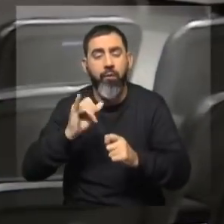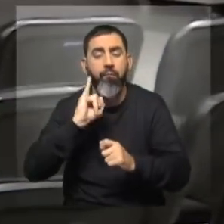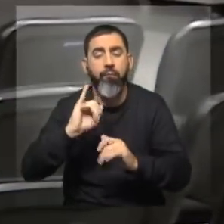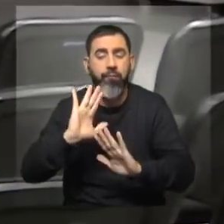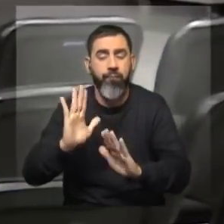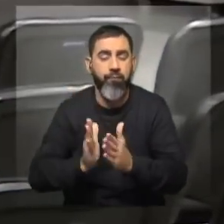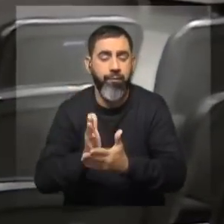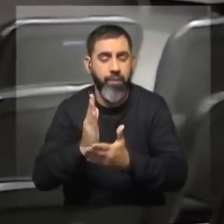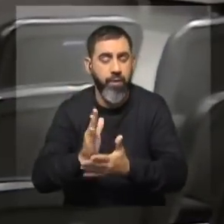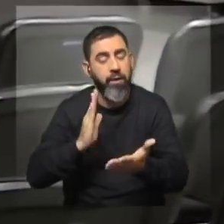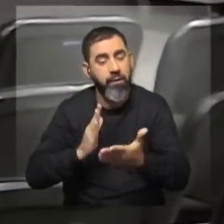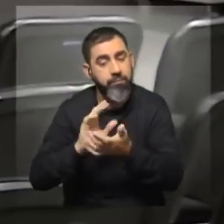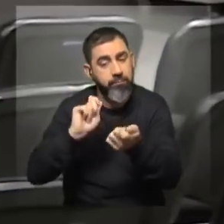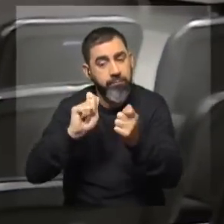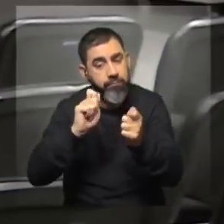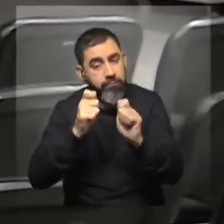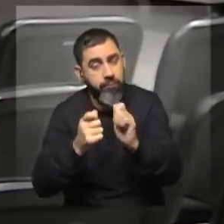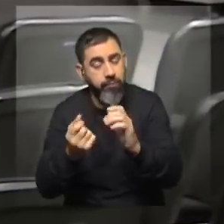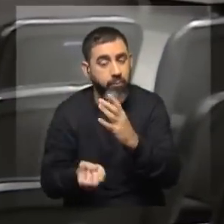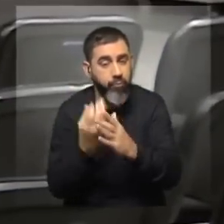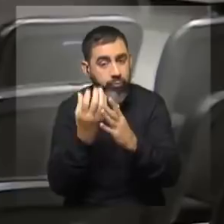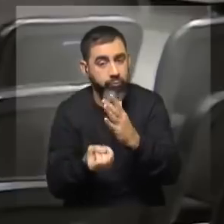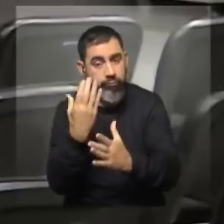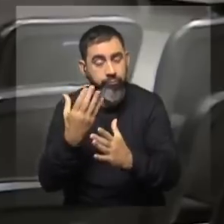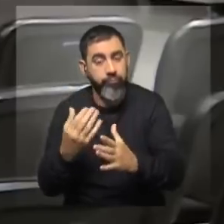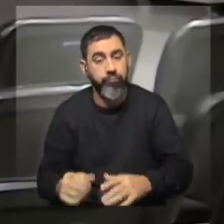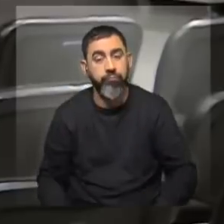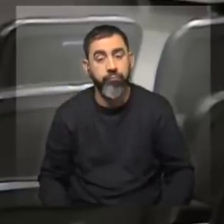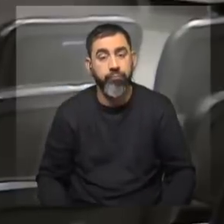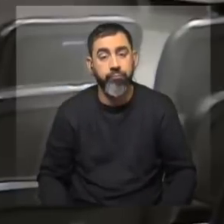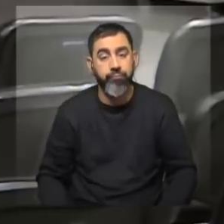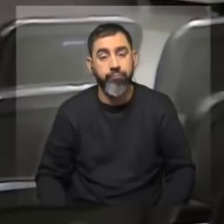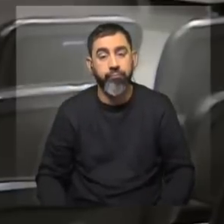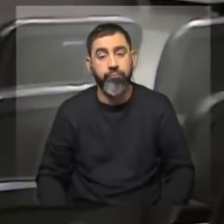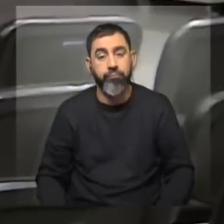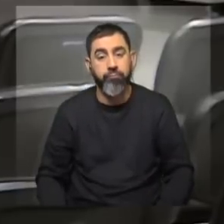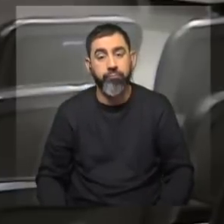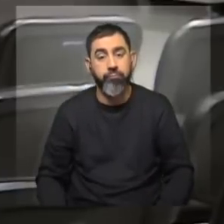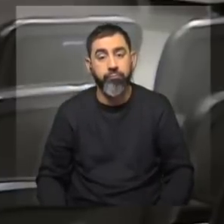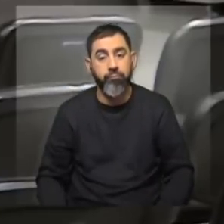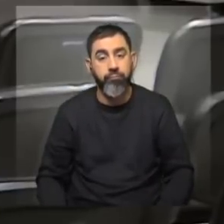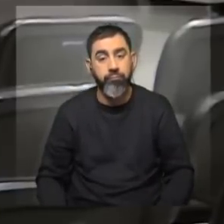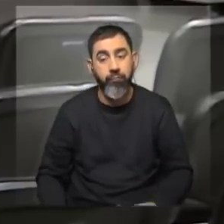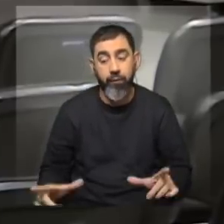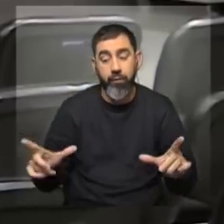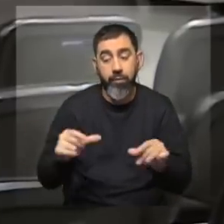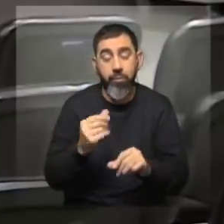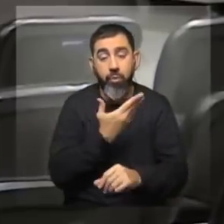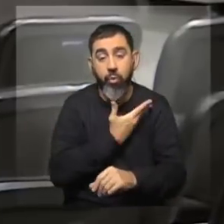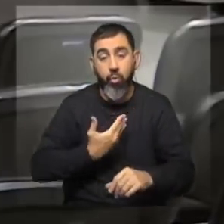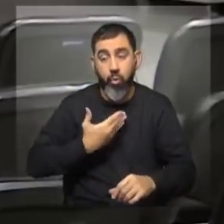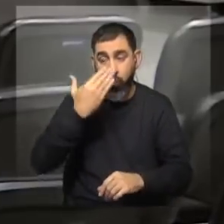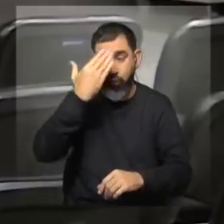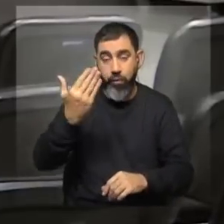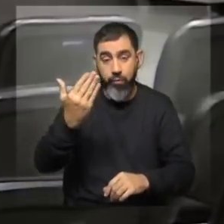es necesario siempre estar actualizando y generar nuevos procesos de reforma ya cuando terminó el gobierno del frente